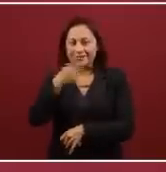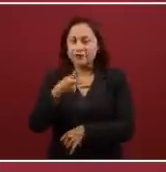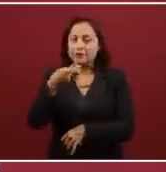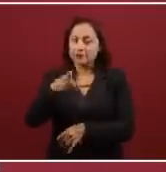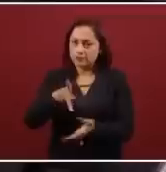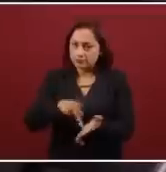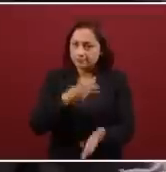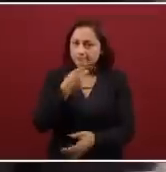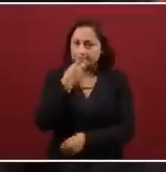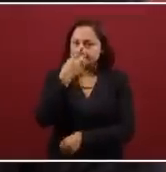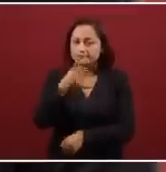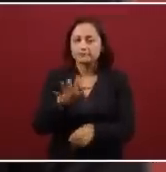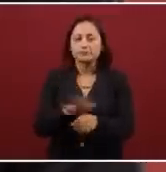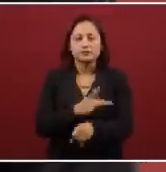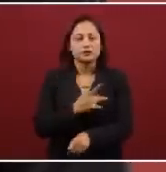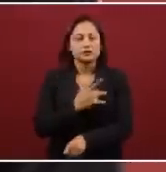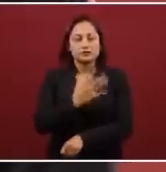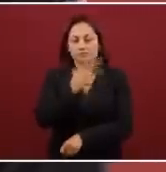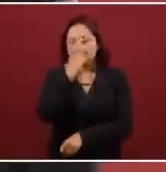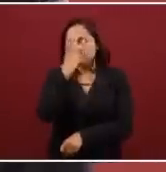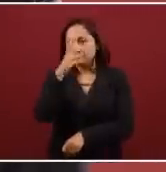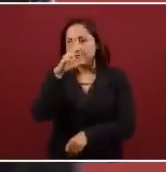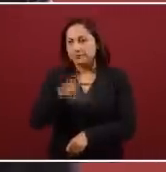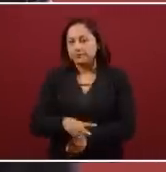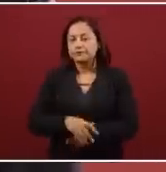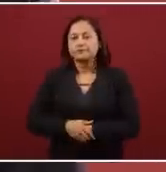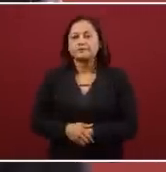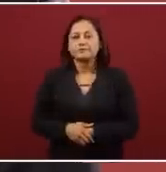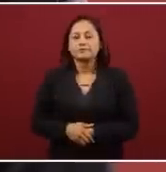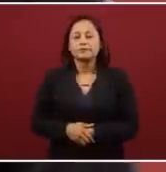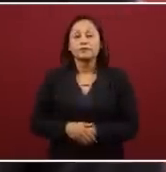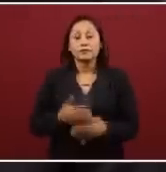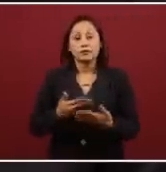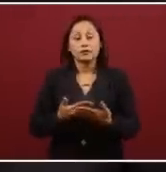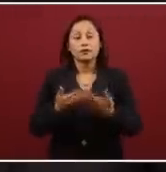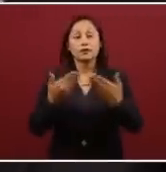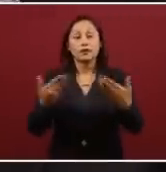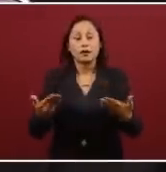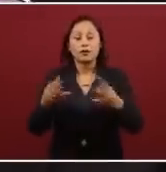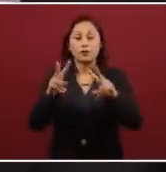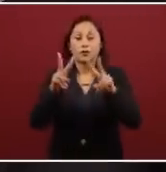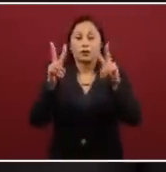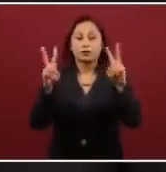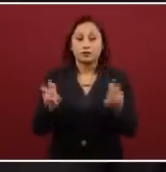Ahora que estamos trabajando lo del tema migratorio